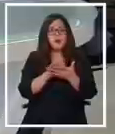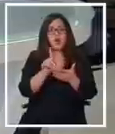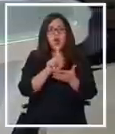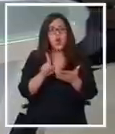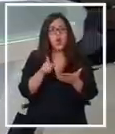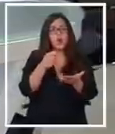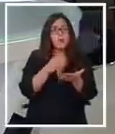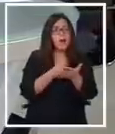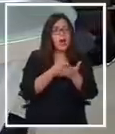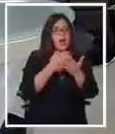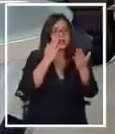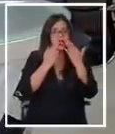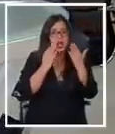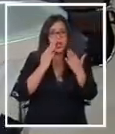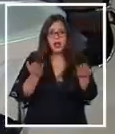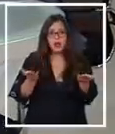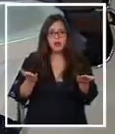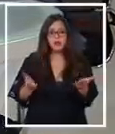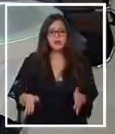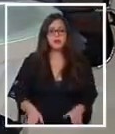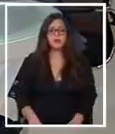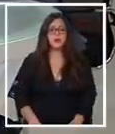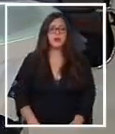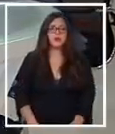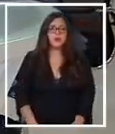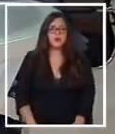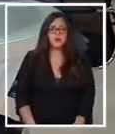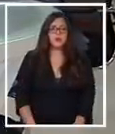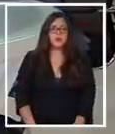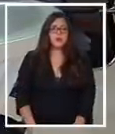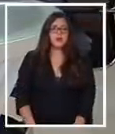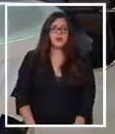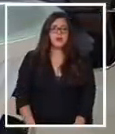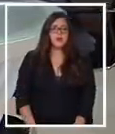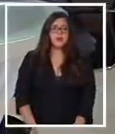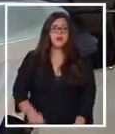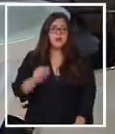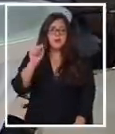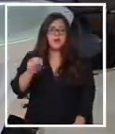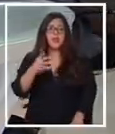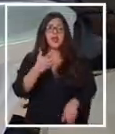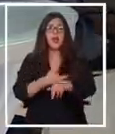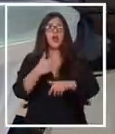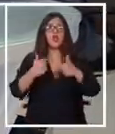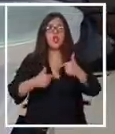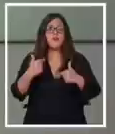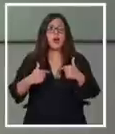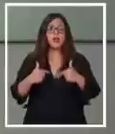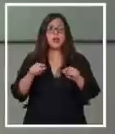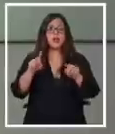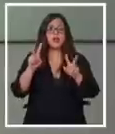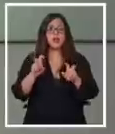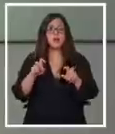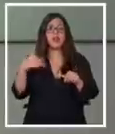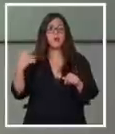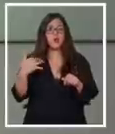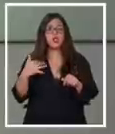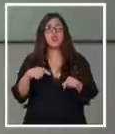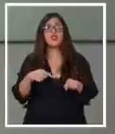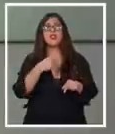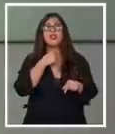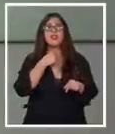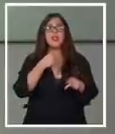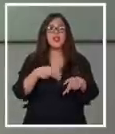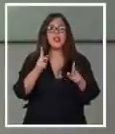solidaria hay una discusión al respecto nosotros creemos de que lo importante es garantizar el derecho